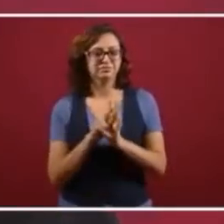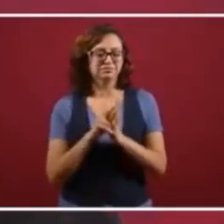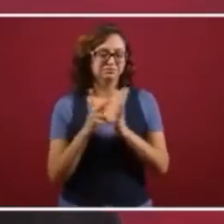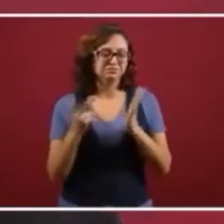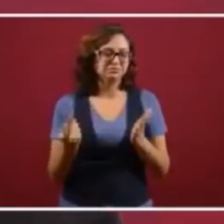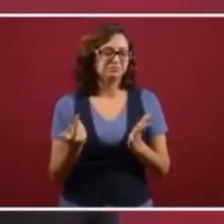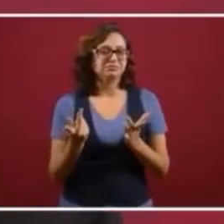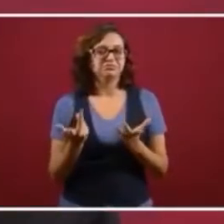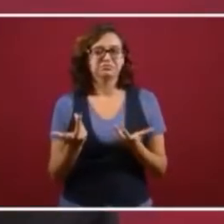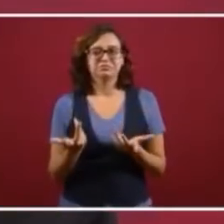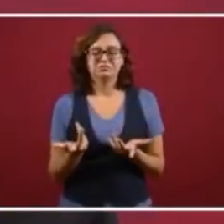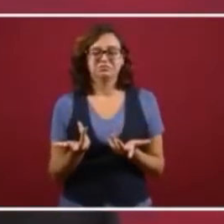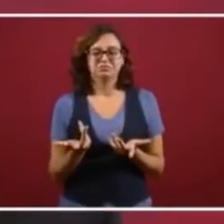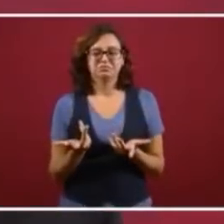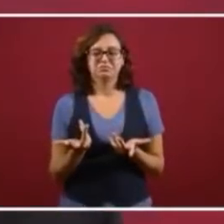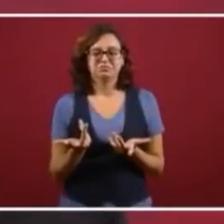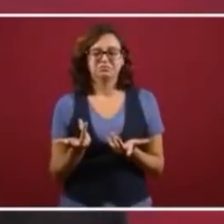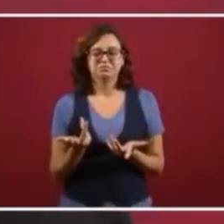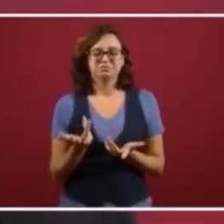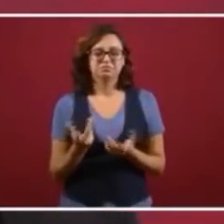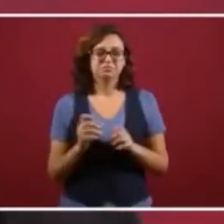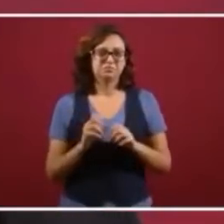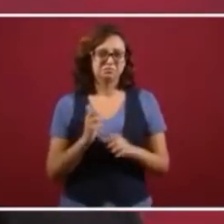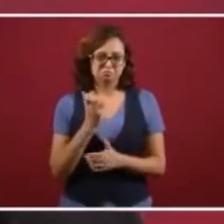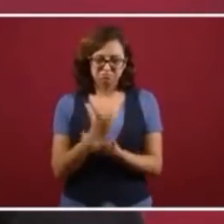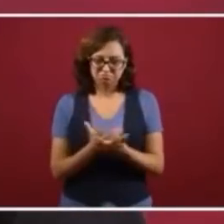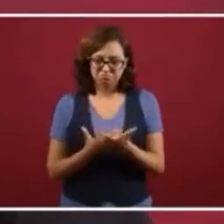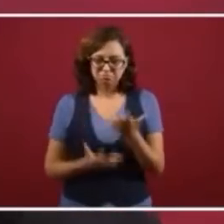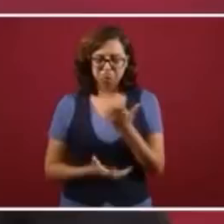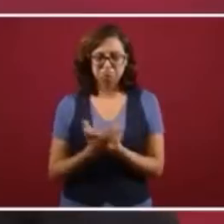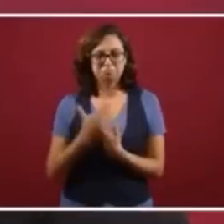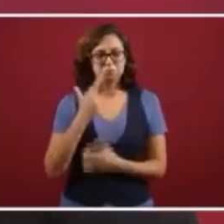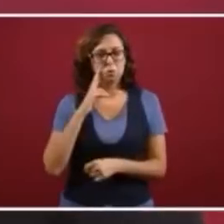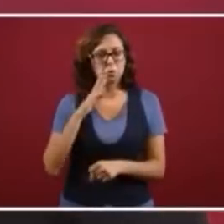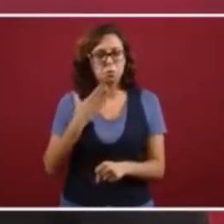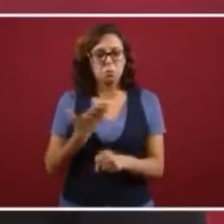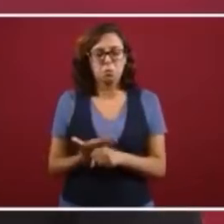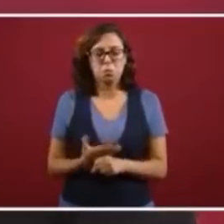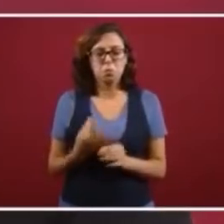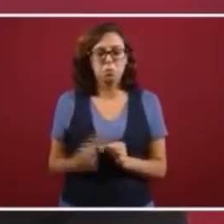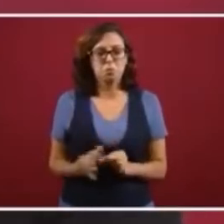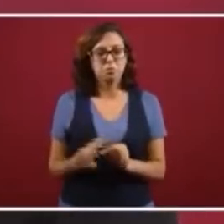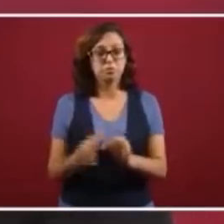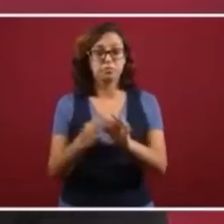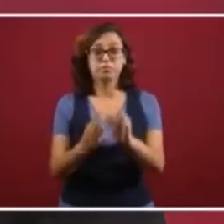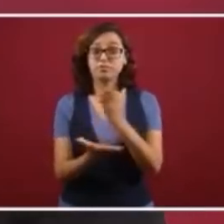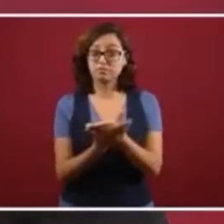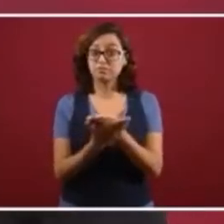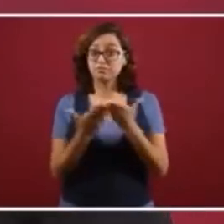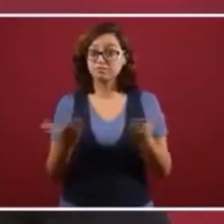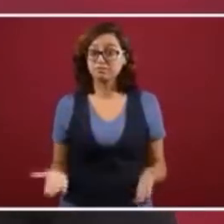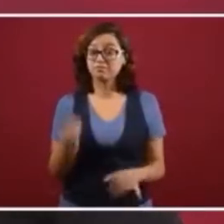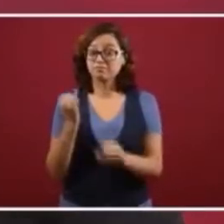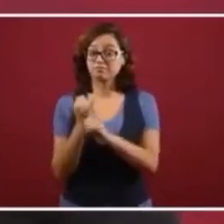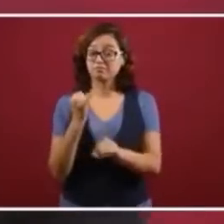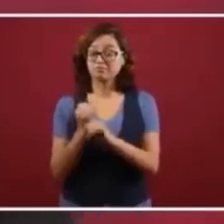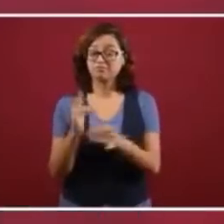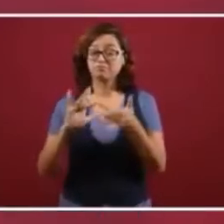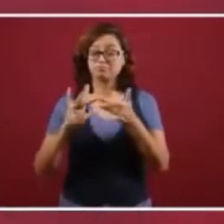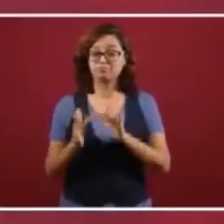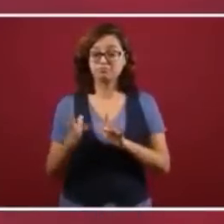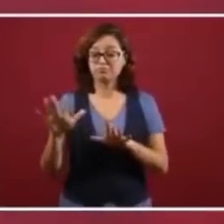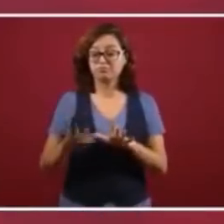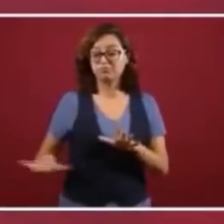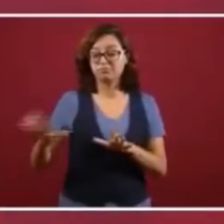actúan con mucha más responsabilidad, no solo porque existen las redes sociales, sino porque los medios convencionales